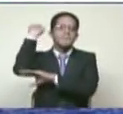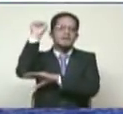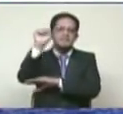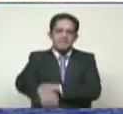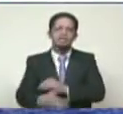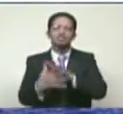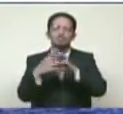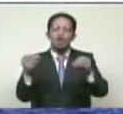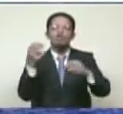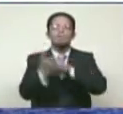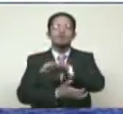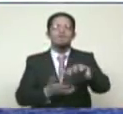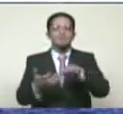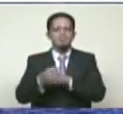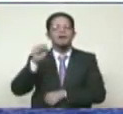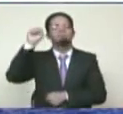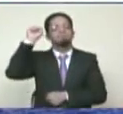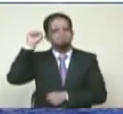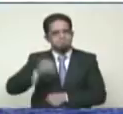dificultad, sí se puede.